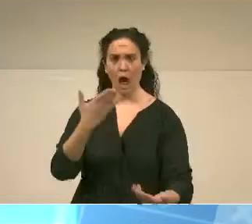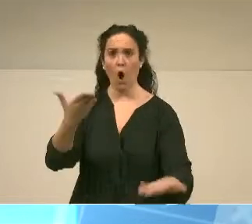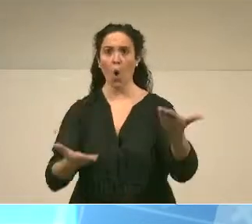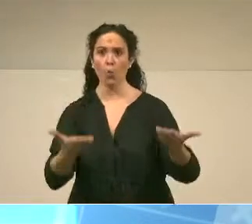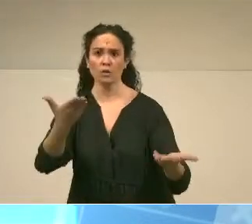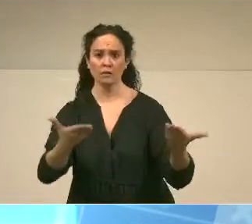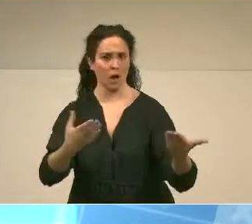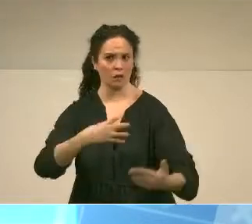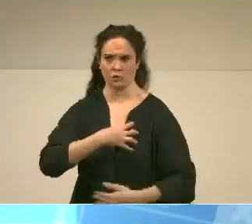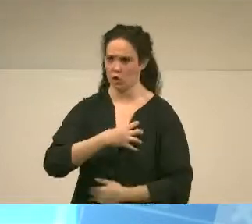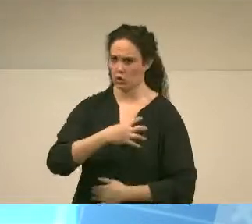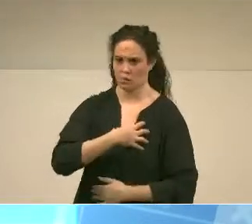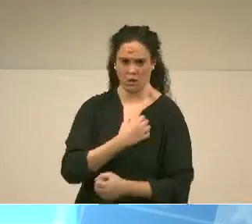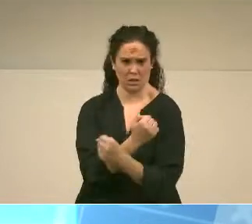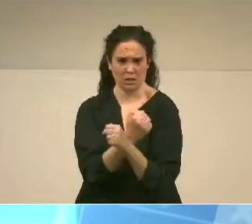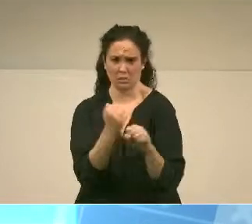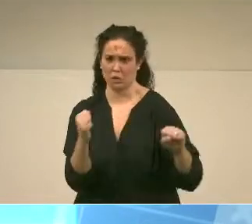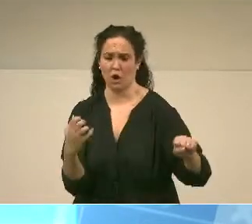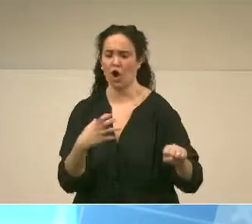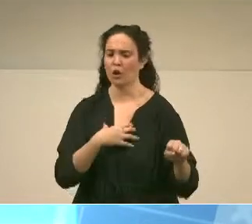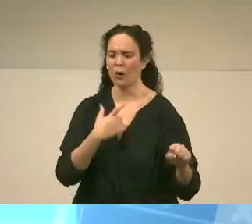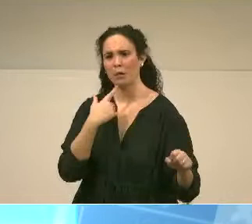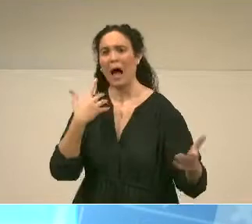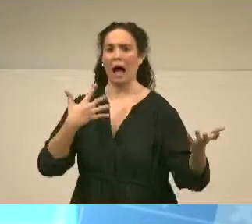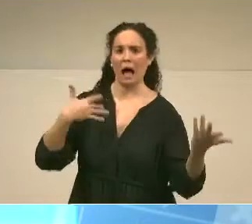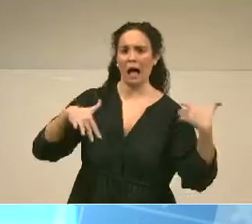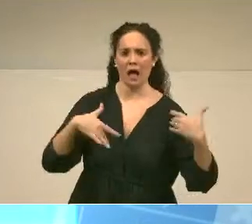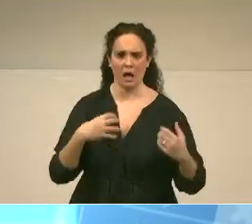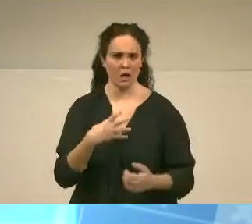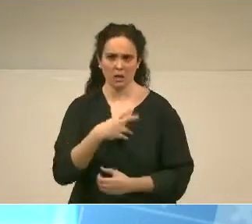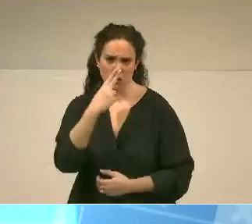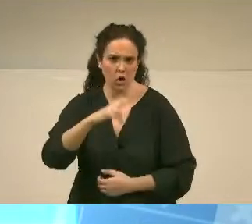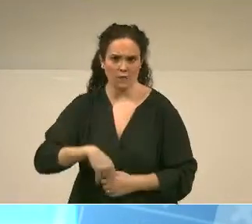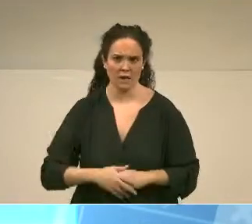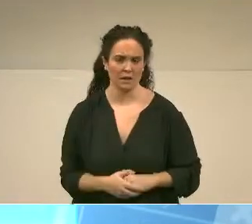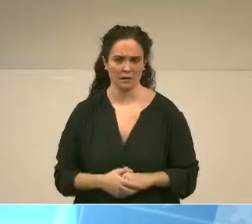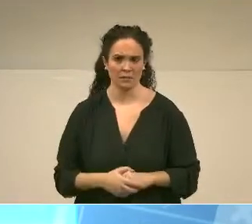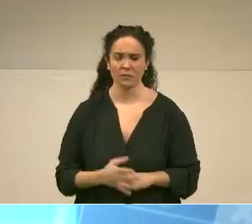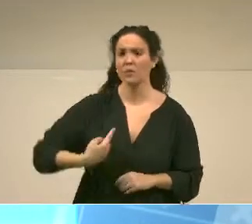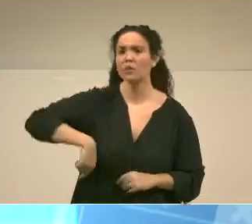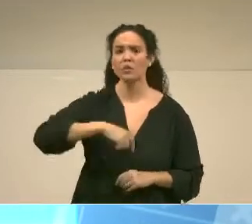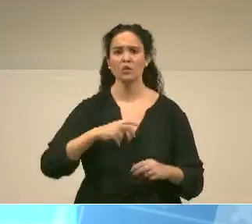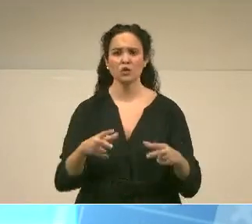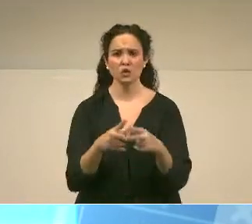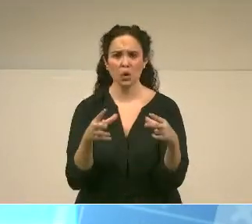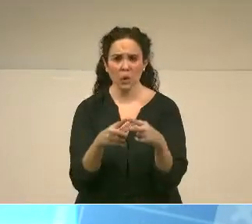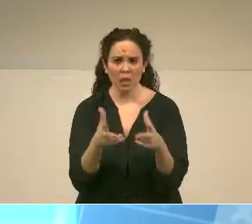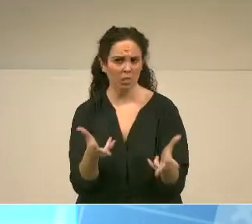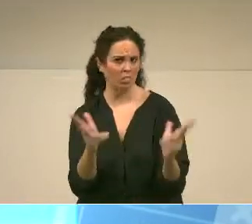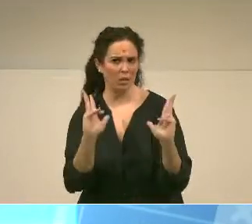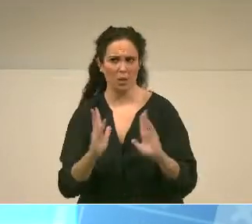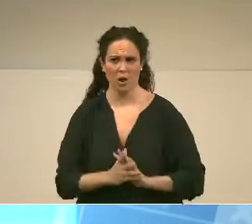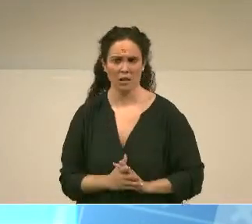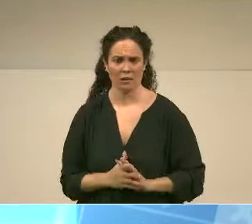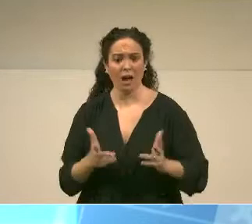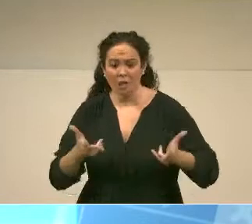debería justificar ni poner el foco en otro lugar. Somos una sociedad democrática y una sociedad democrática